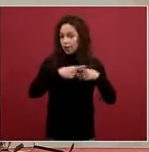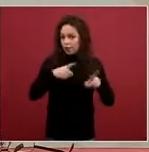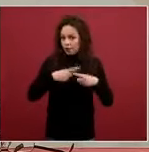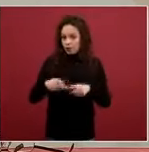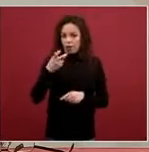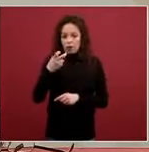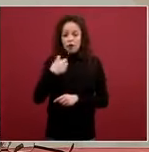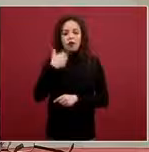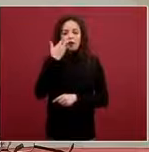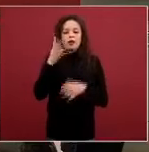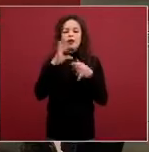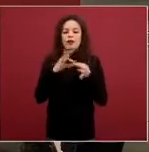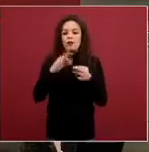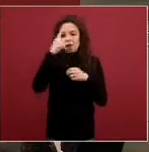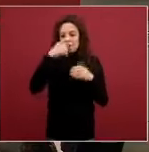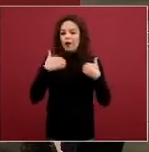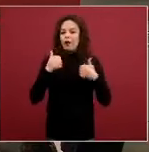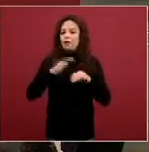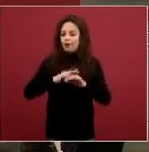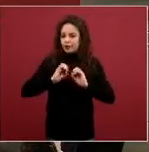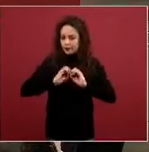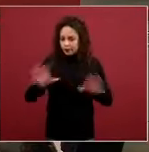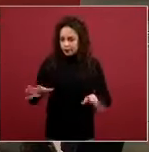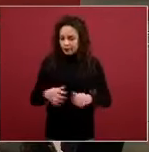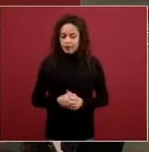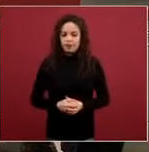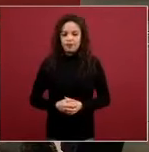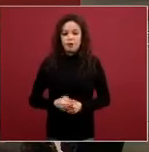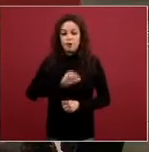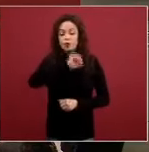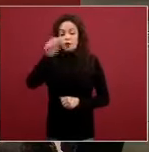aclaración. La segunda aclaración es,